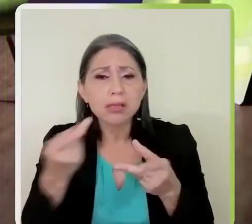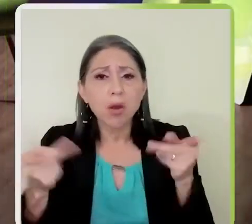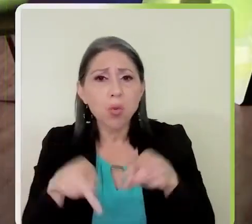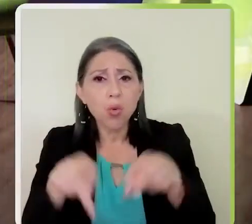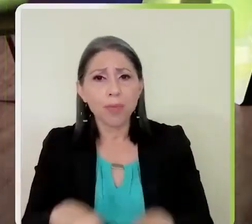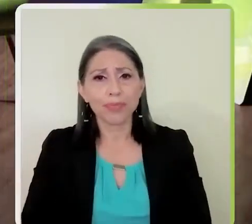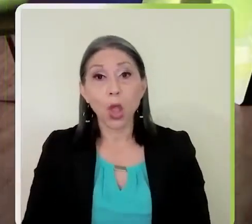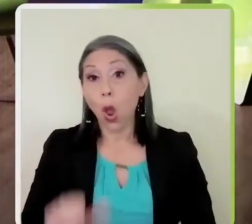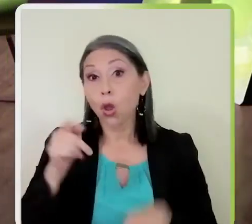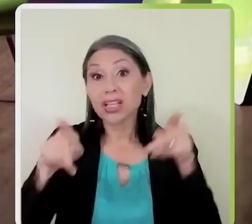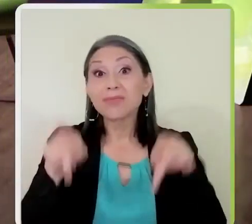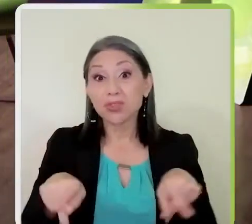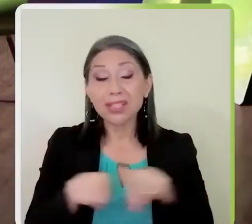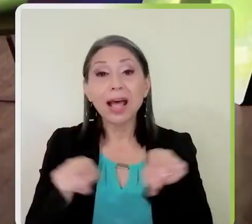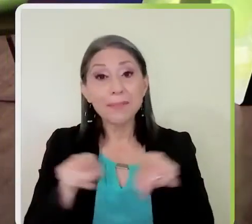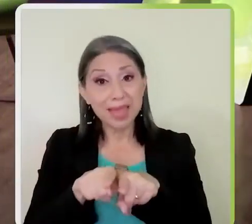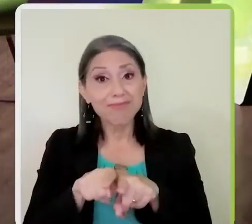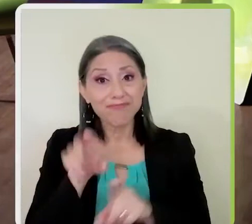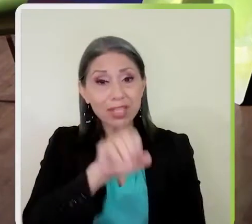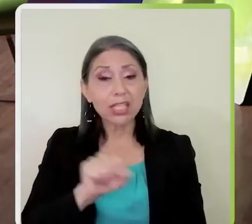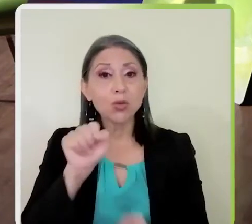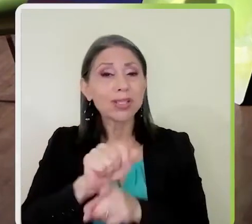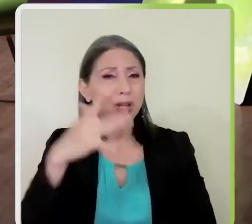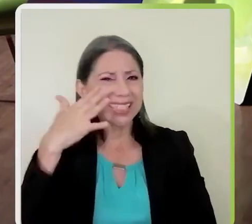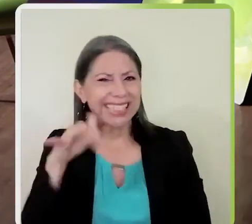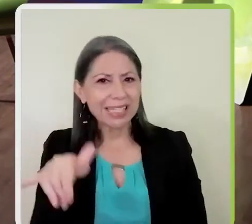también presentan situaciones similares, ¿verdad?